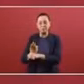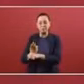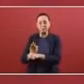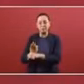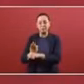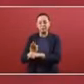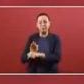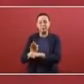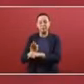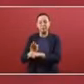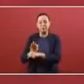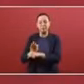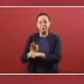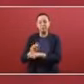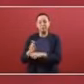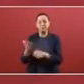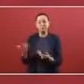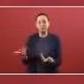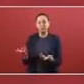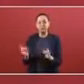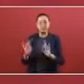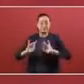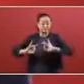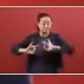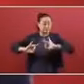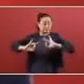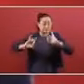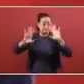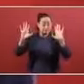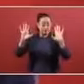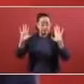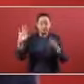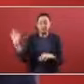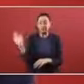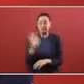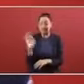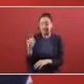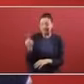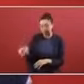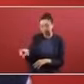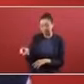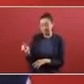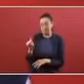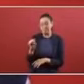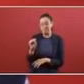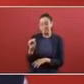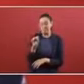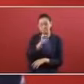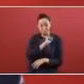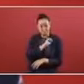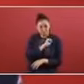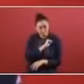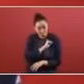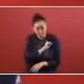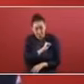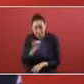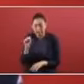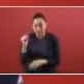pagaran fianza hasta en el caso de que cometieran